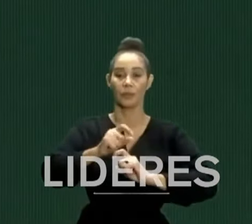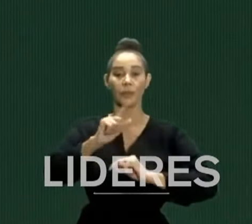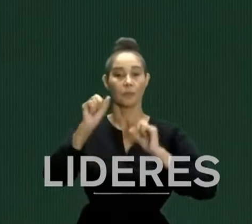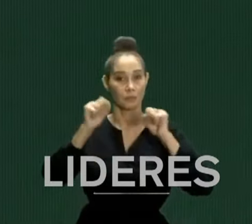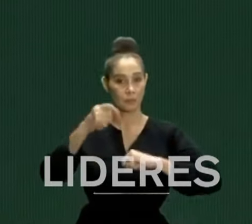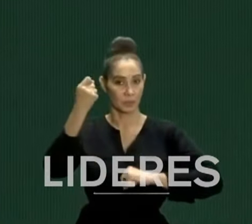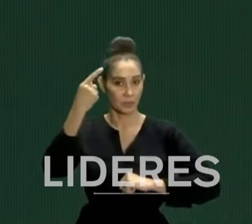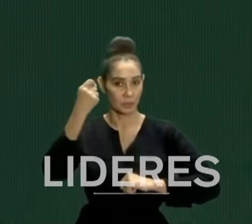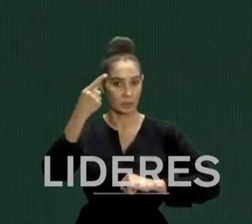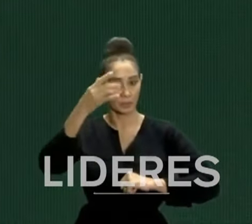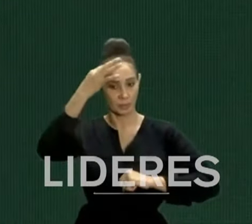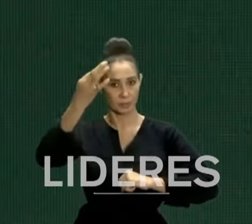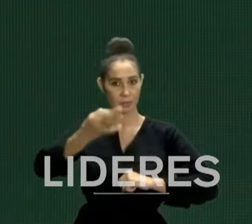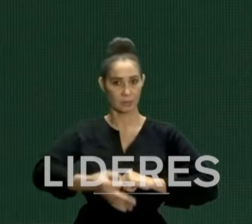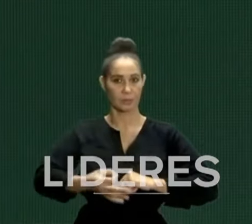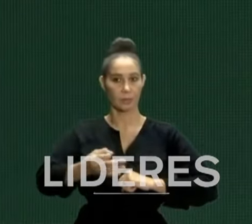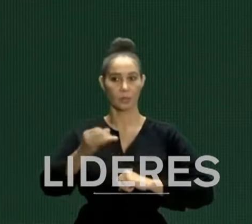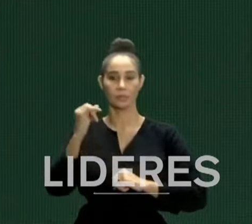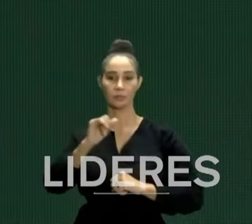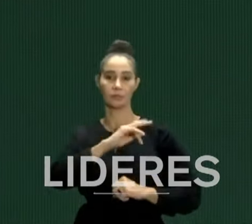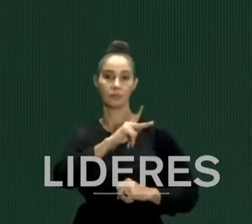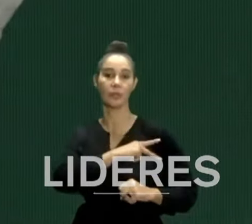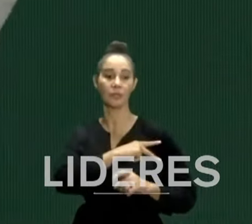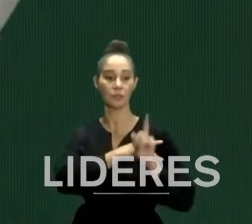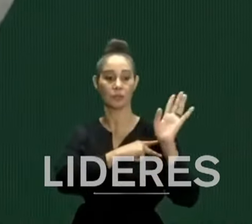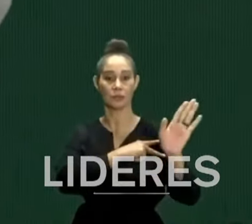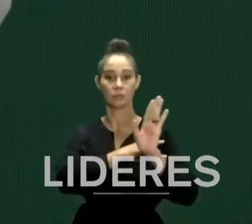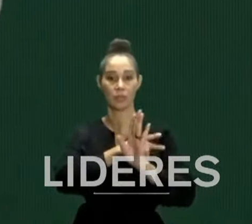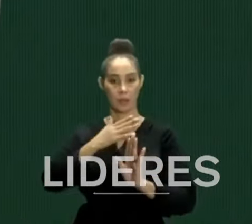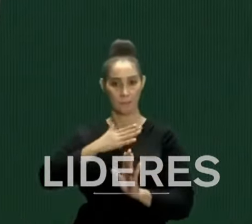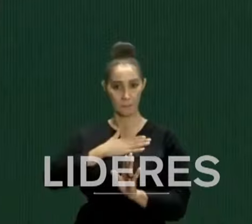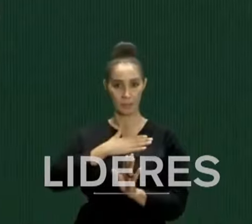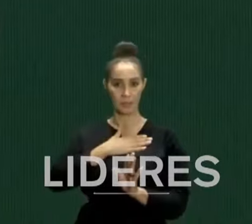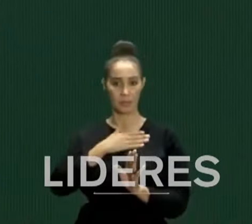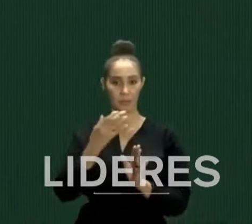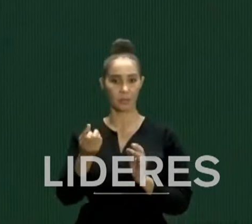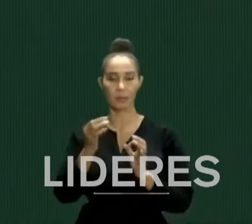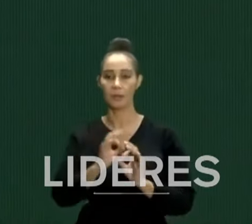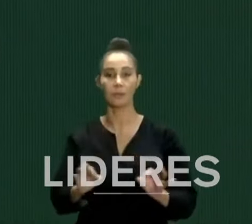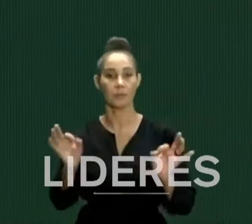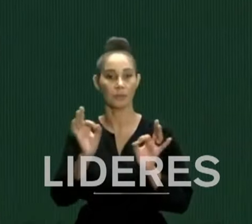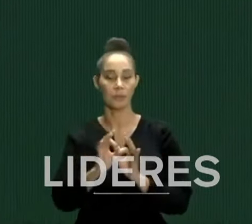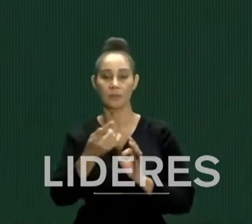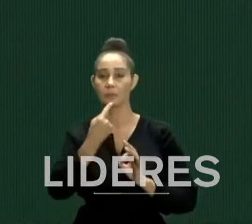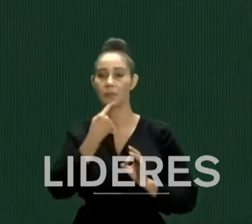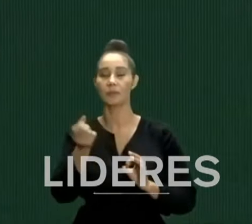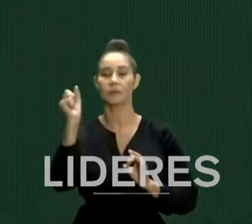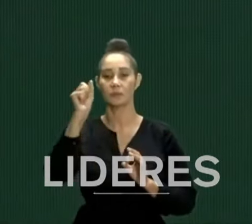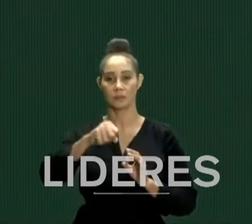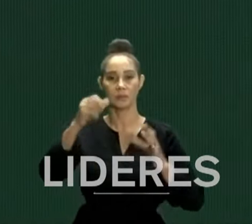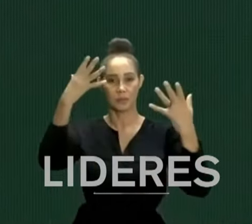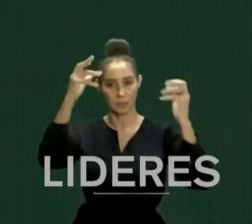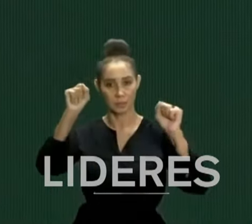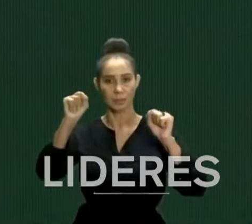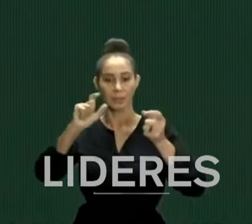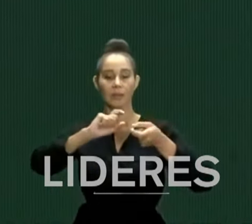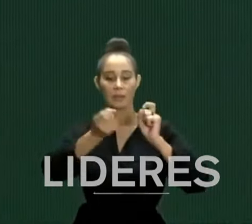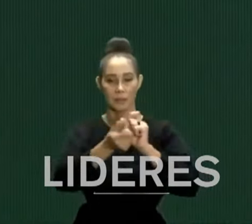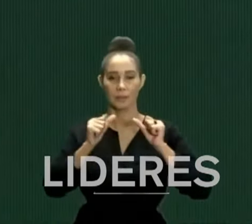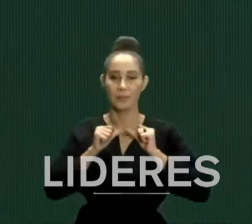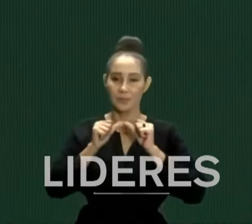que la decisión es individual, que la mía es la que importa, para decir que sí, presidente, que el cambio